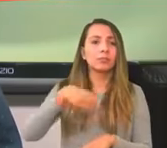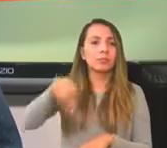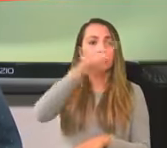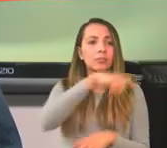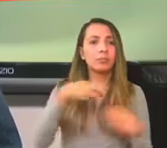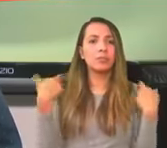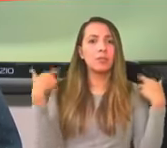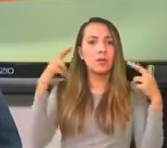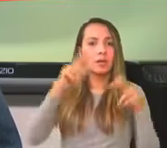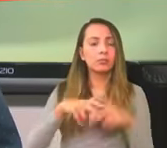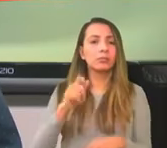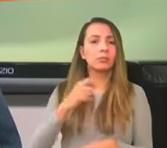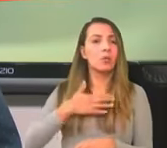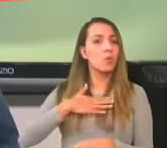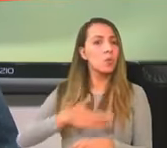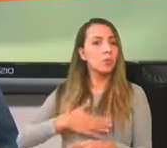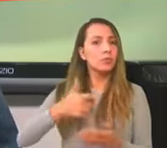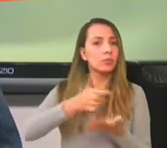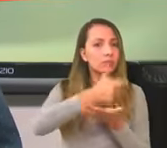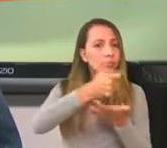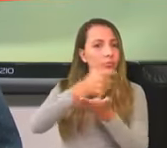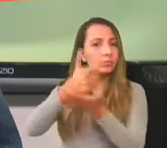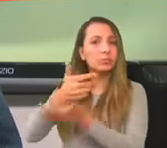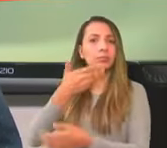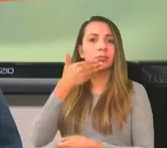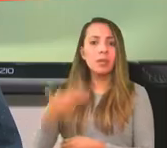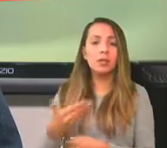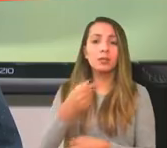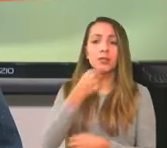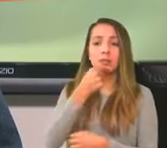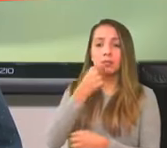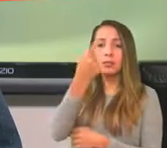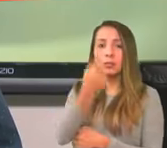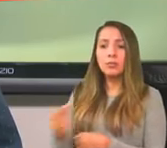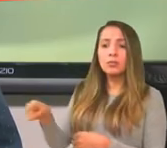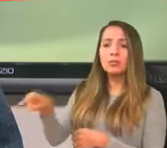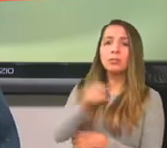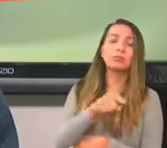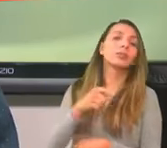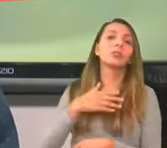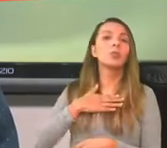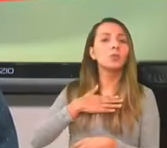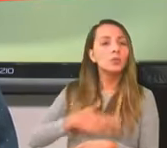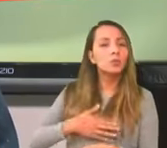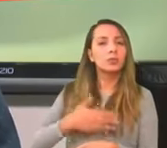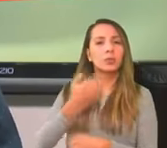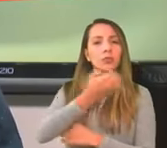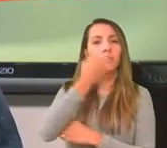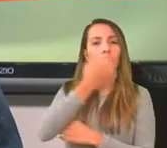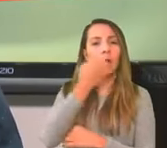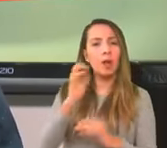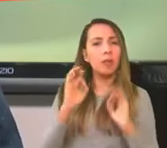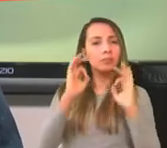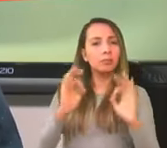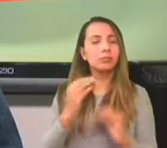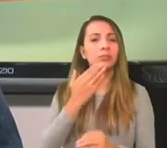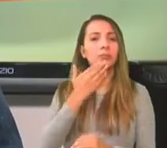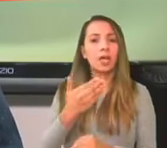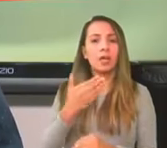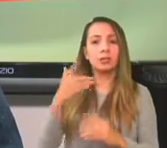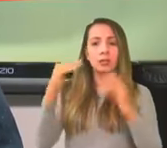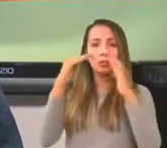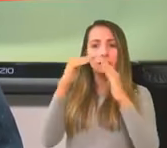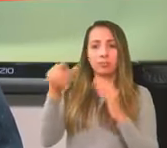remuneración y que los niños puedan tener su escuela, su segundo